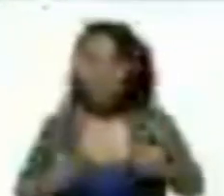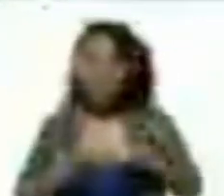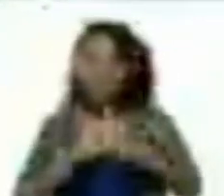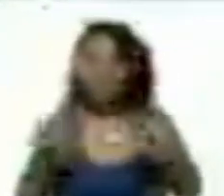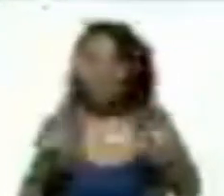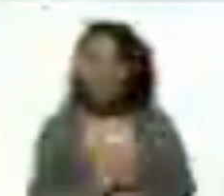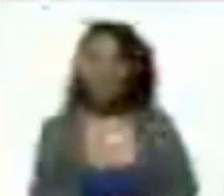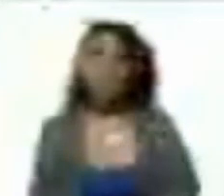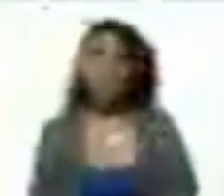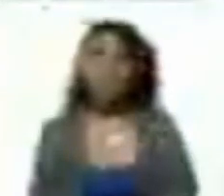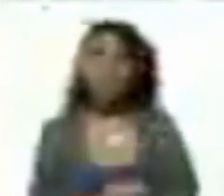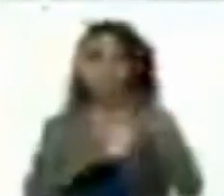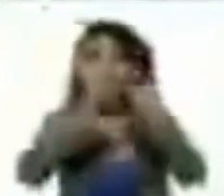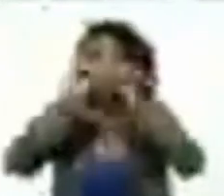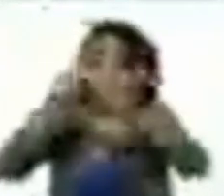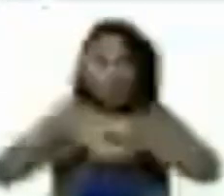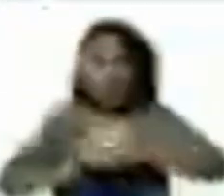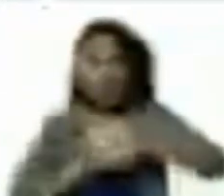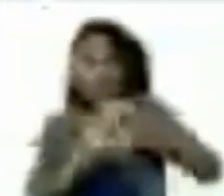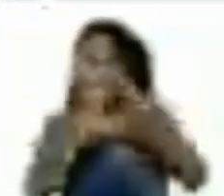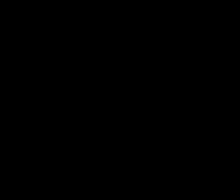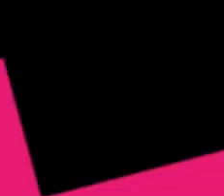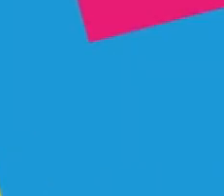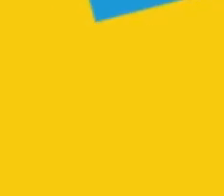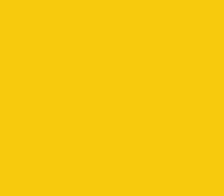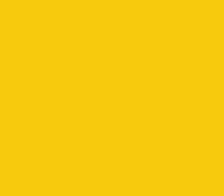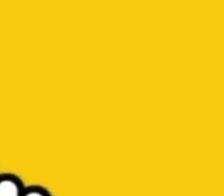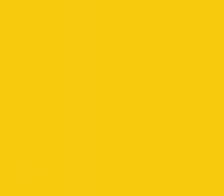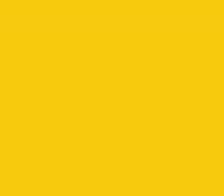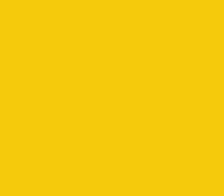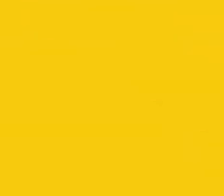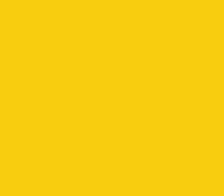limpiarla, acomodarla, arreglarla y reconectarla.